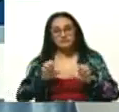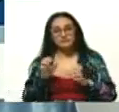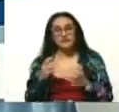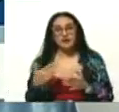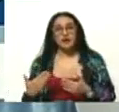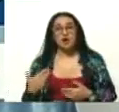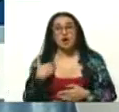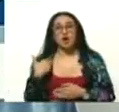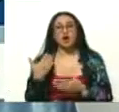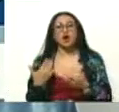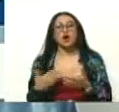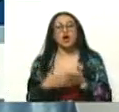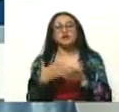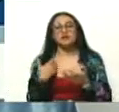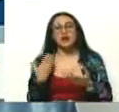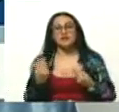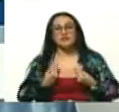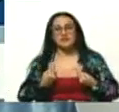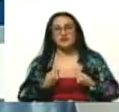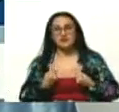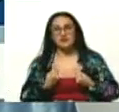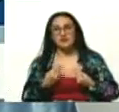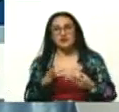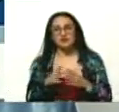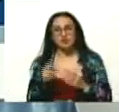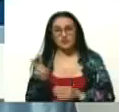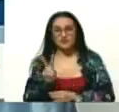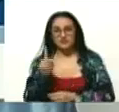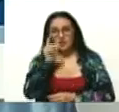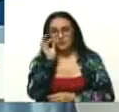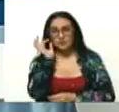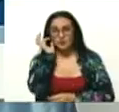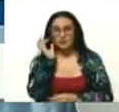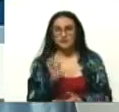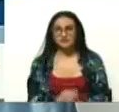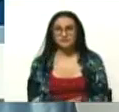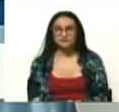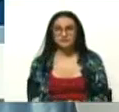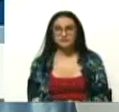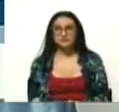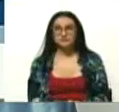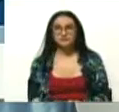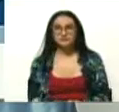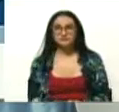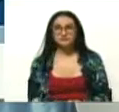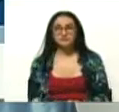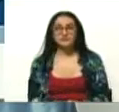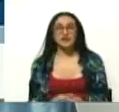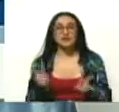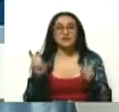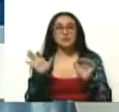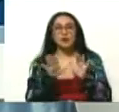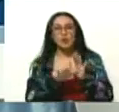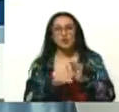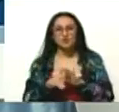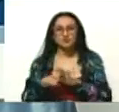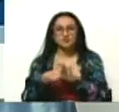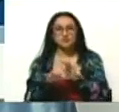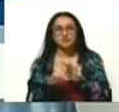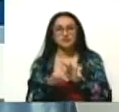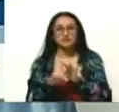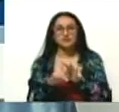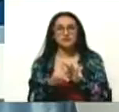contra la vida o la propiedad de los venezolanos y las venezolanas. En materia de corrupción, hemos